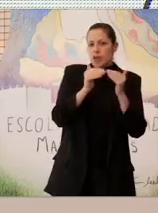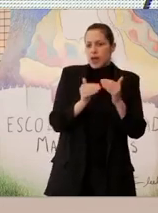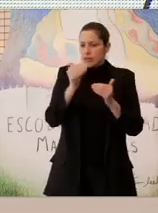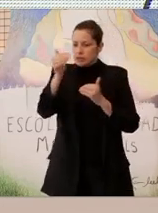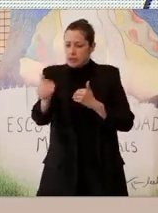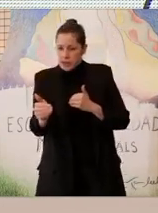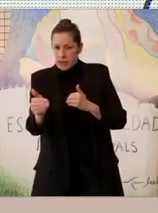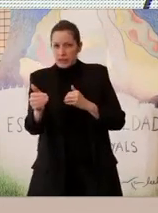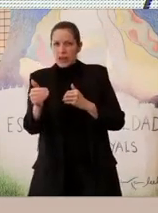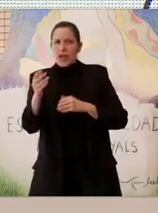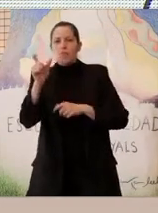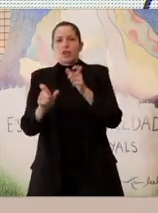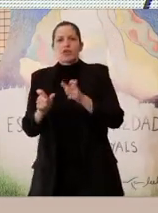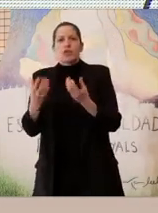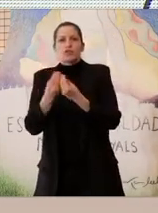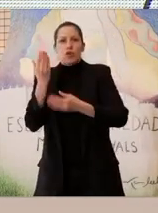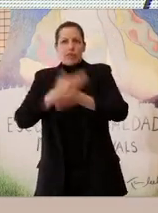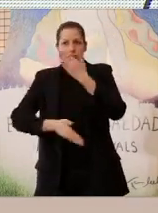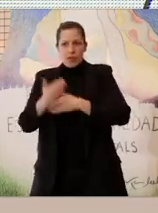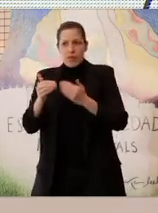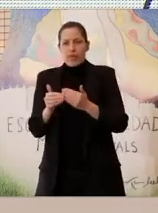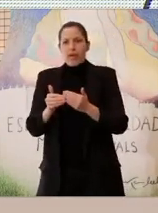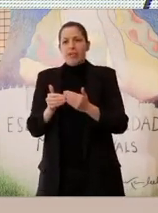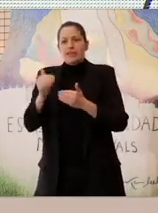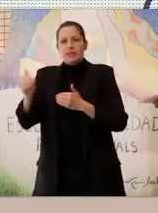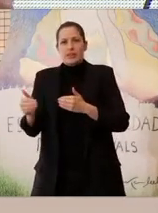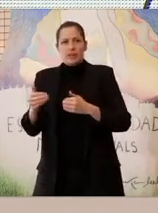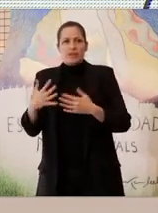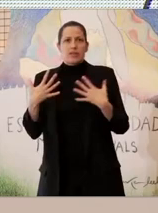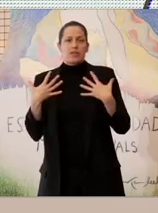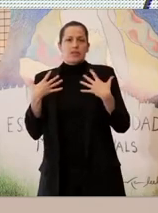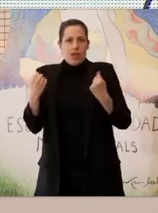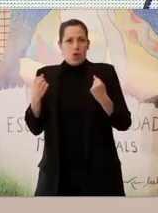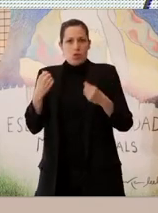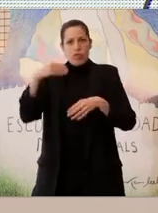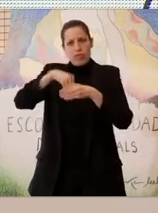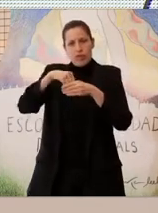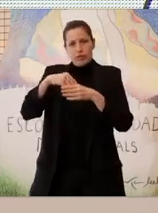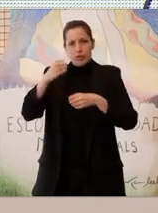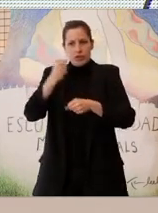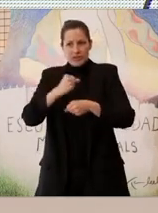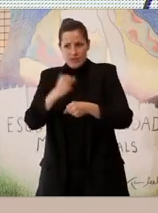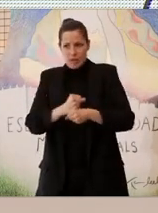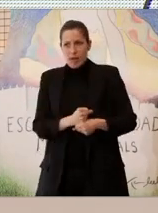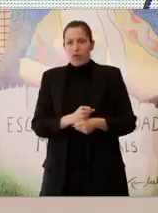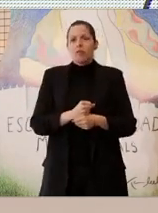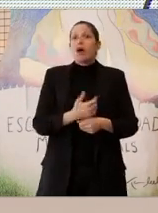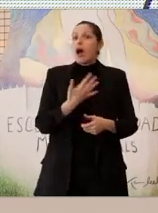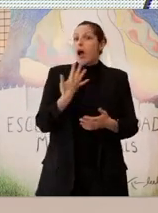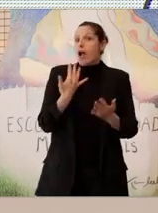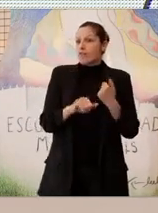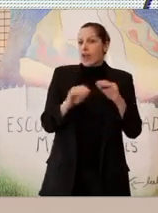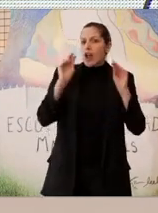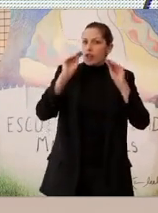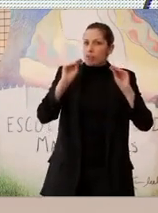será seguridad laboral y salud en el trabajo. Vamos a tocar todas las jurisdicciones. Y el eje